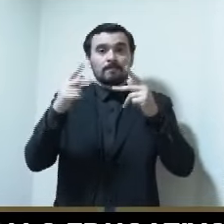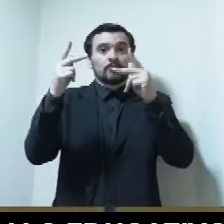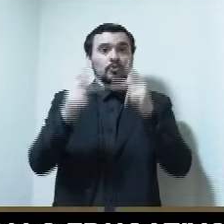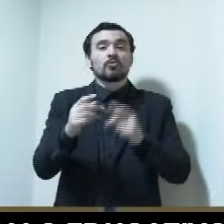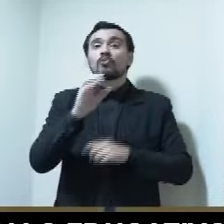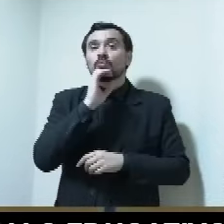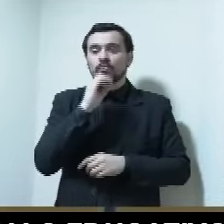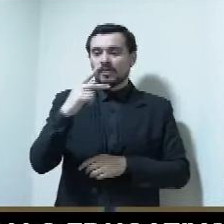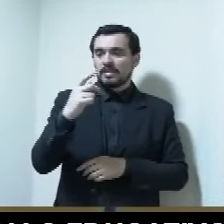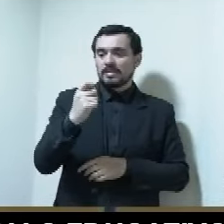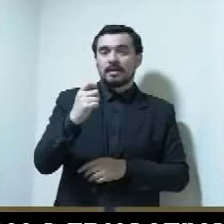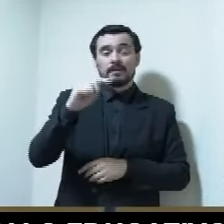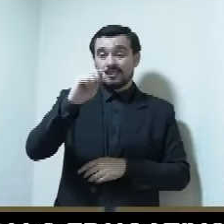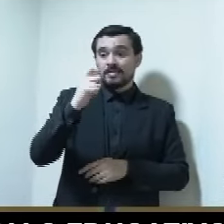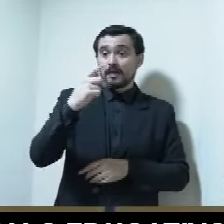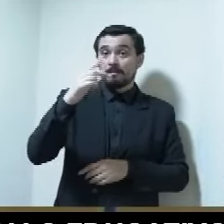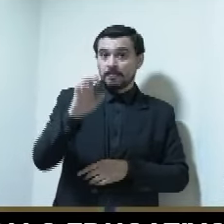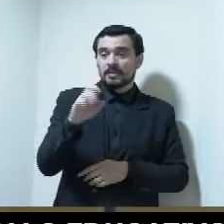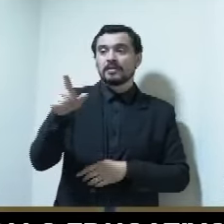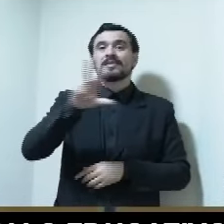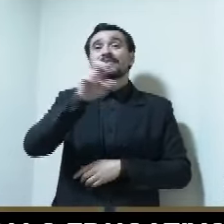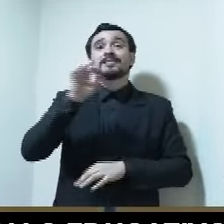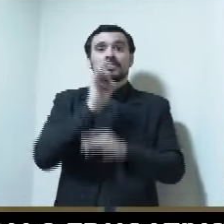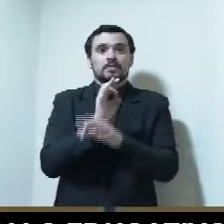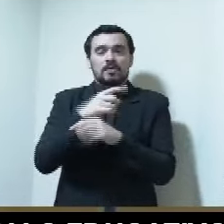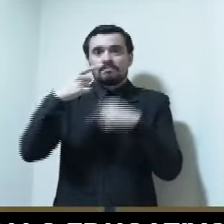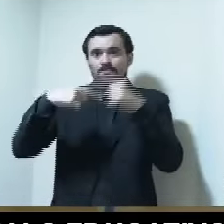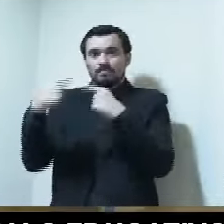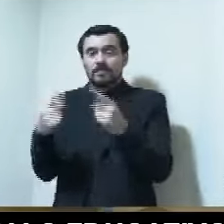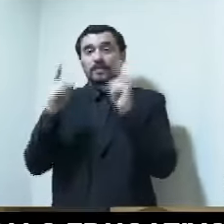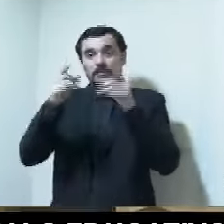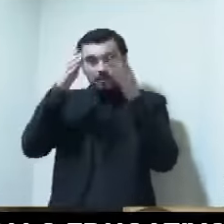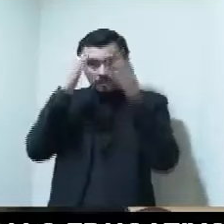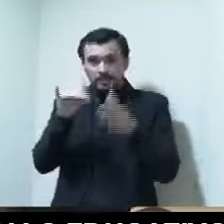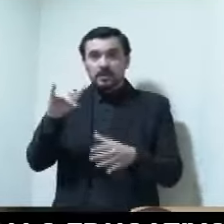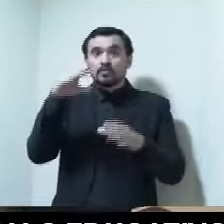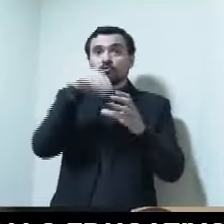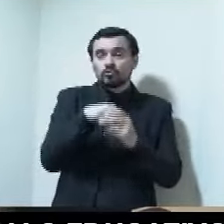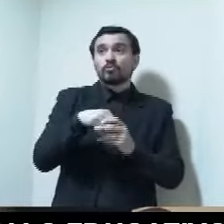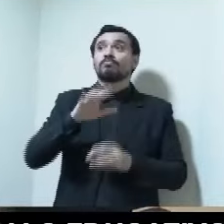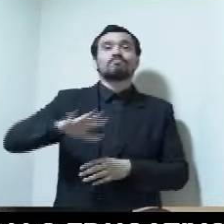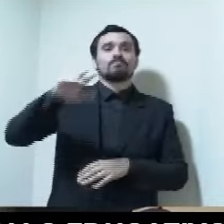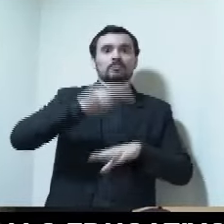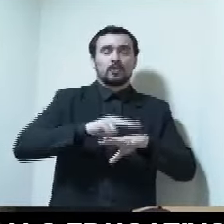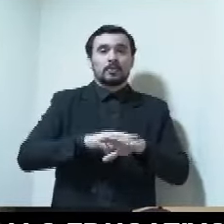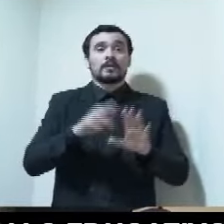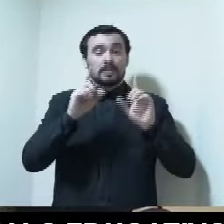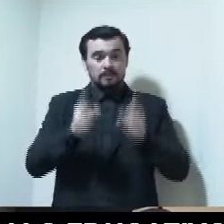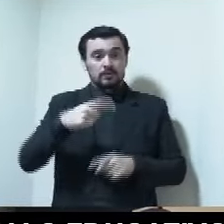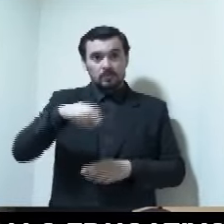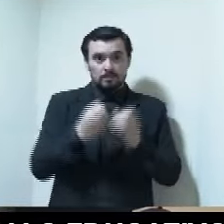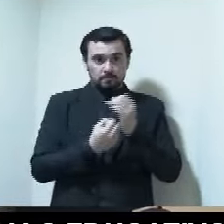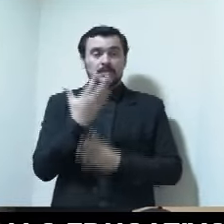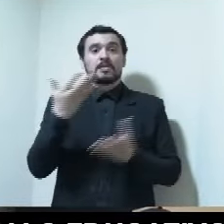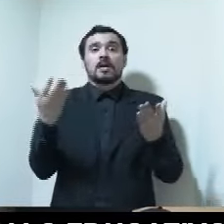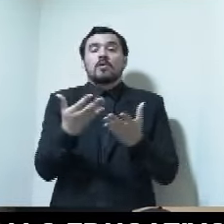el proyecto TAPE, que transformará 300 escuelas y 16 centros de atención a la inclusión a nivel nacional. Y estamos empezando a